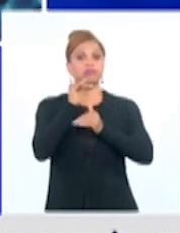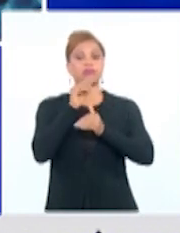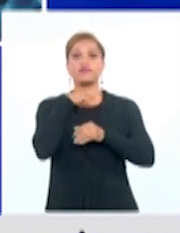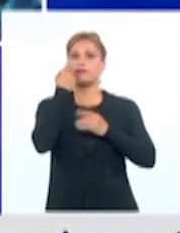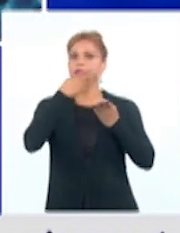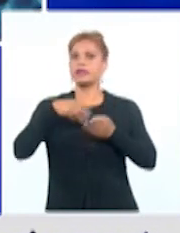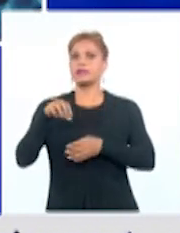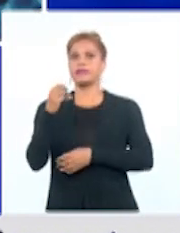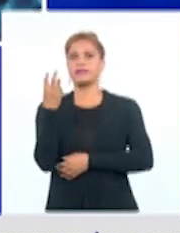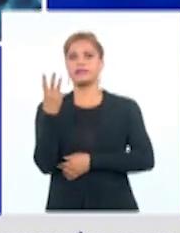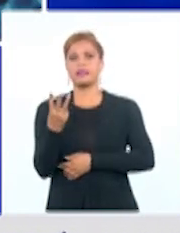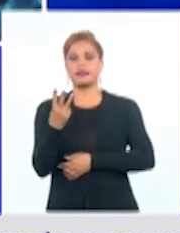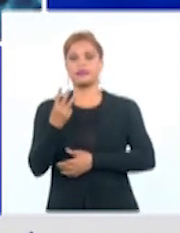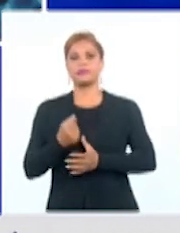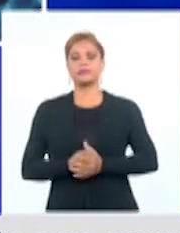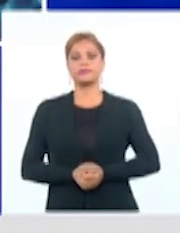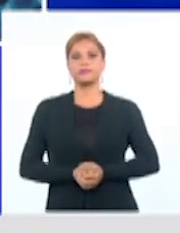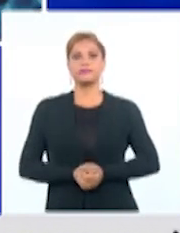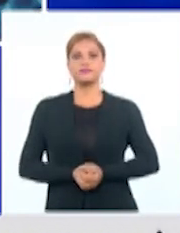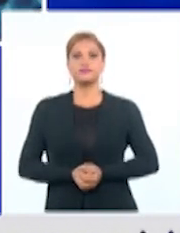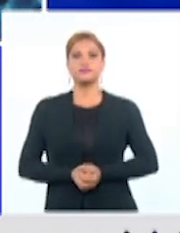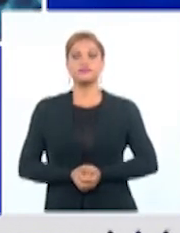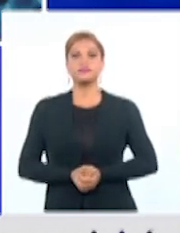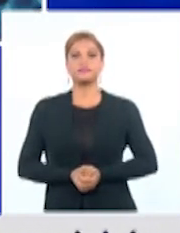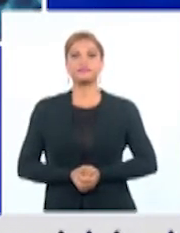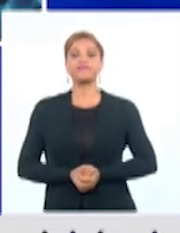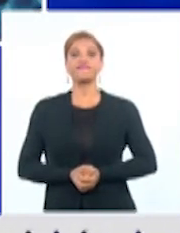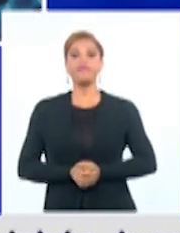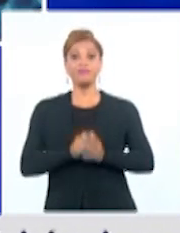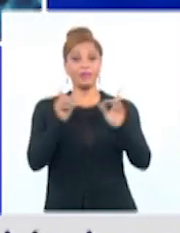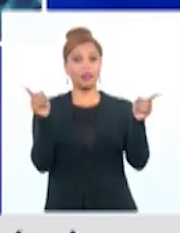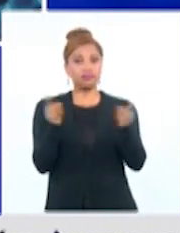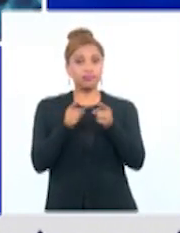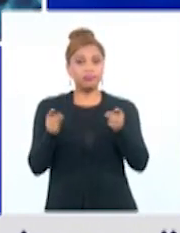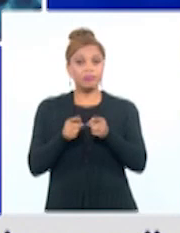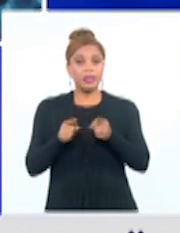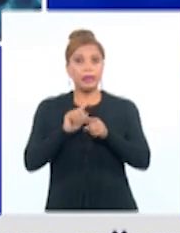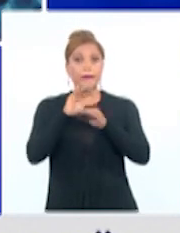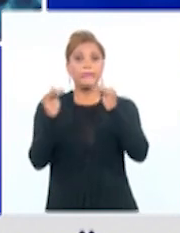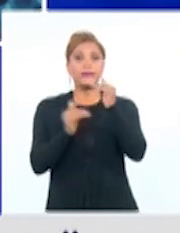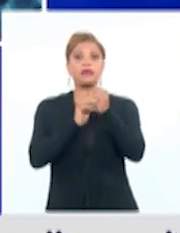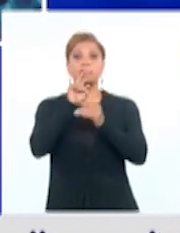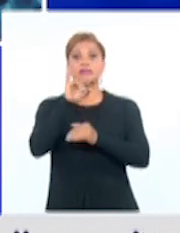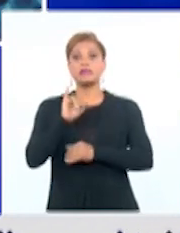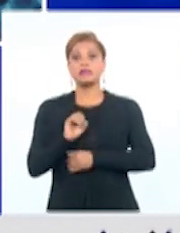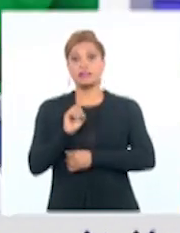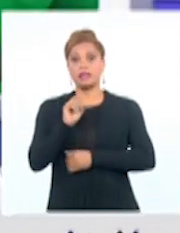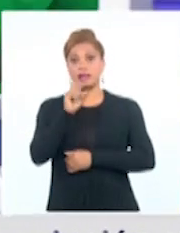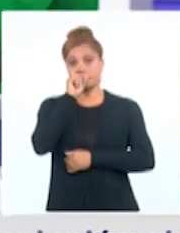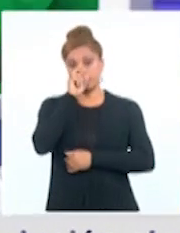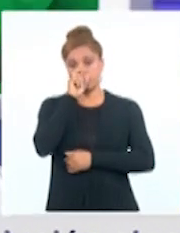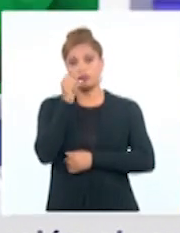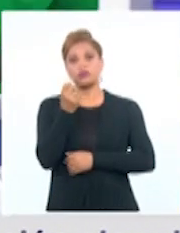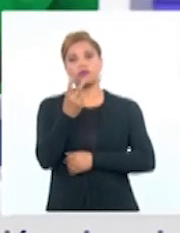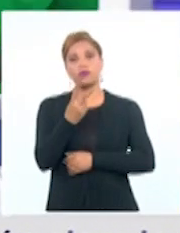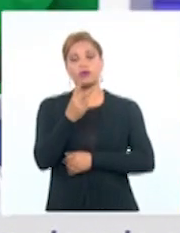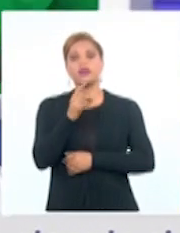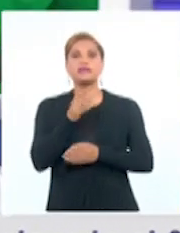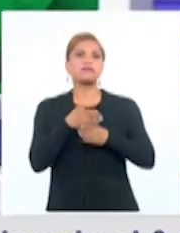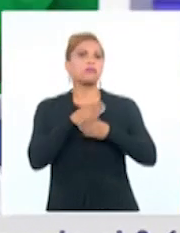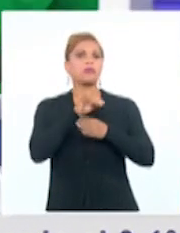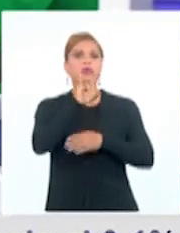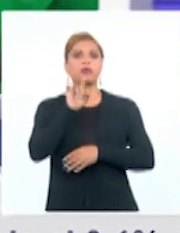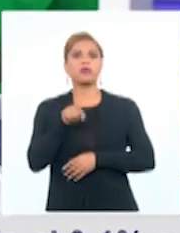personas en el día de ayer. En resumen, de menos de 60 años, 2, el